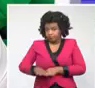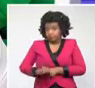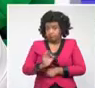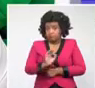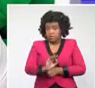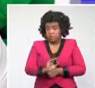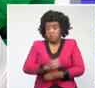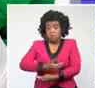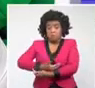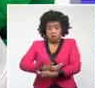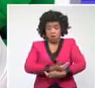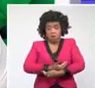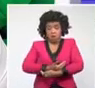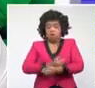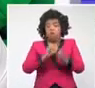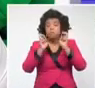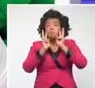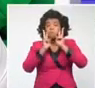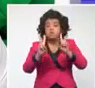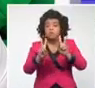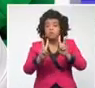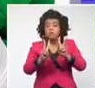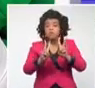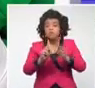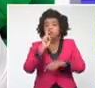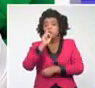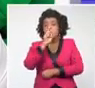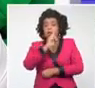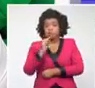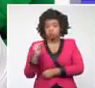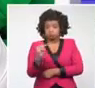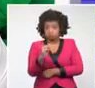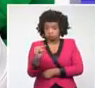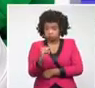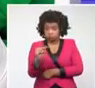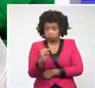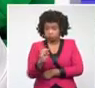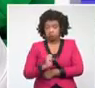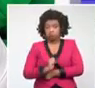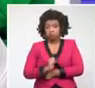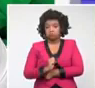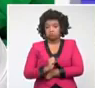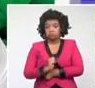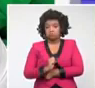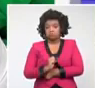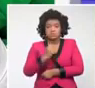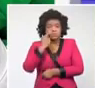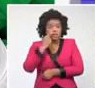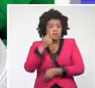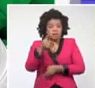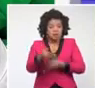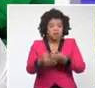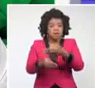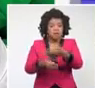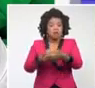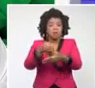vivo, asintomático, con PCR negativo y que además presenta una evolución favorable.